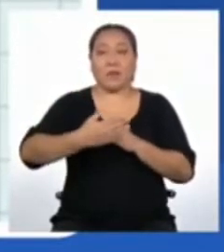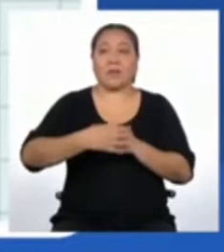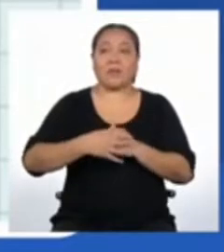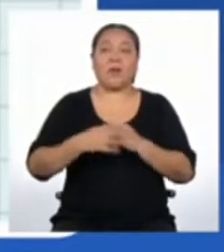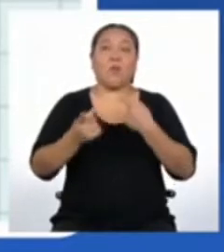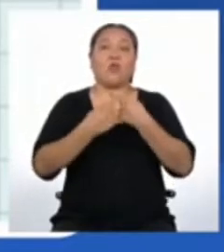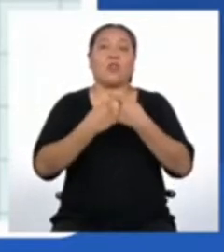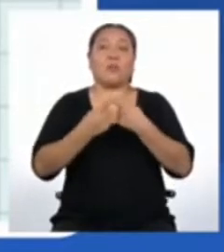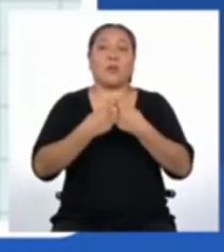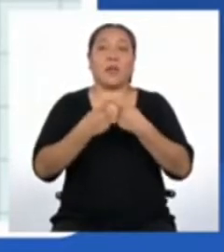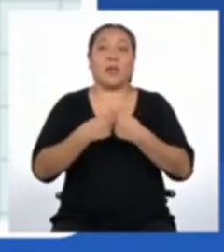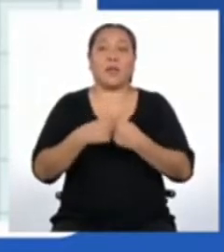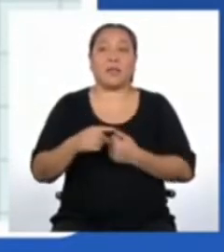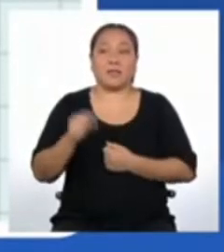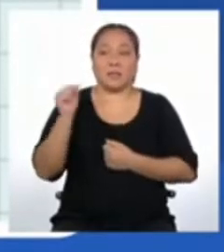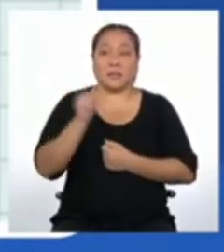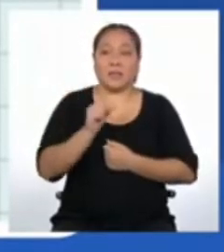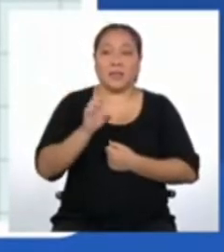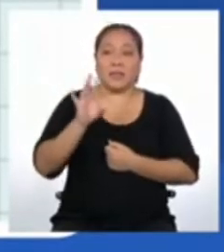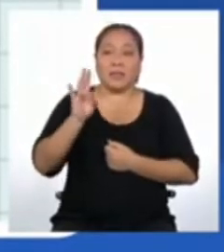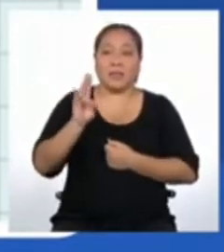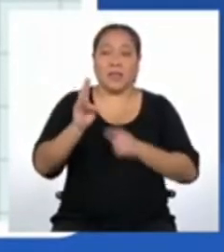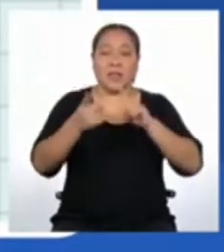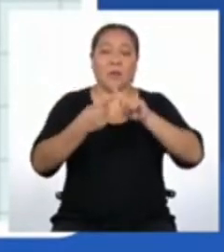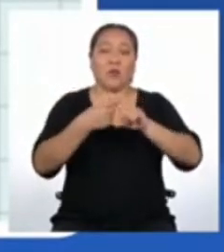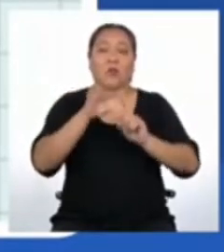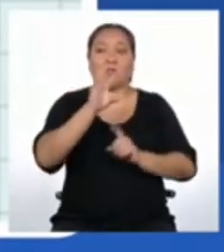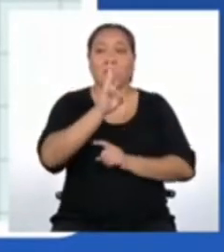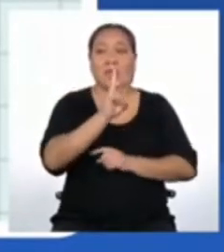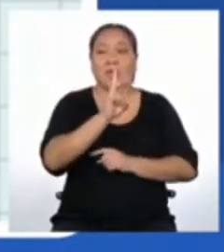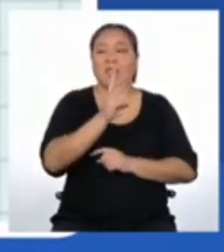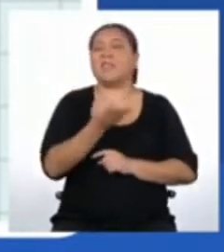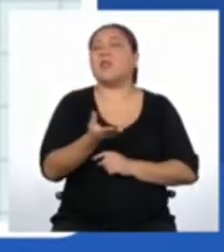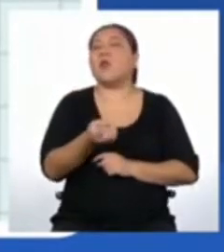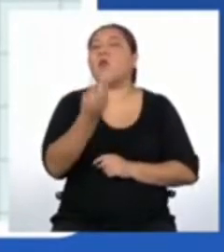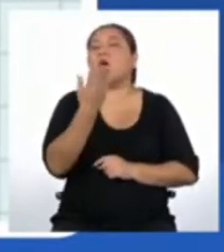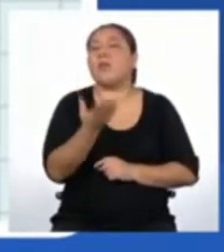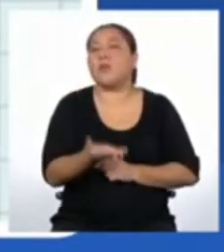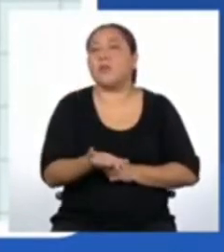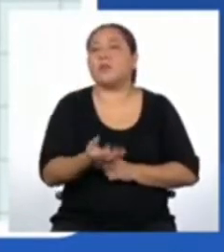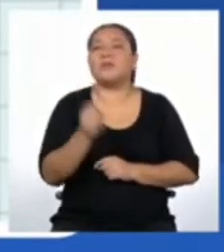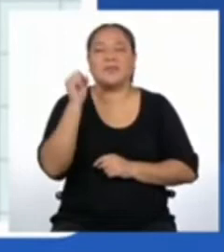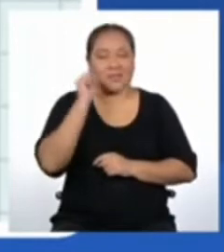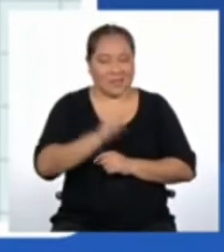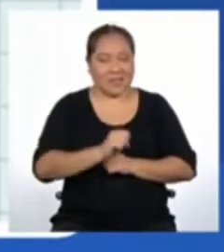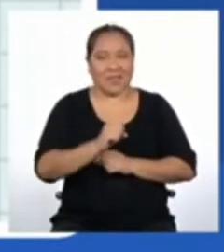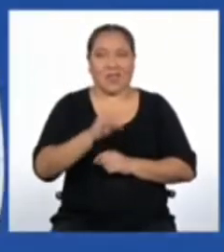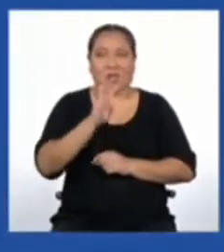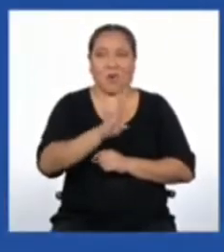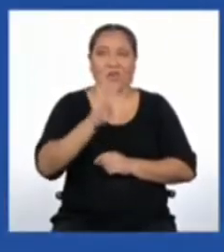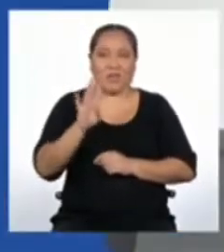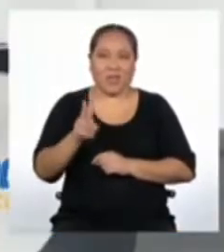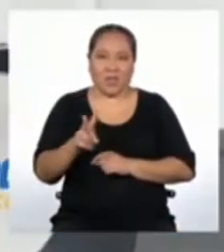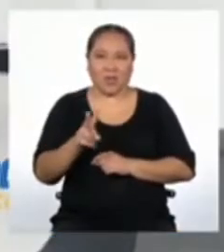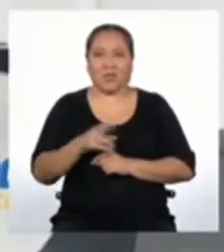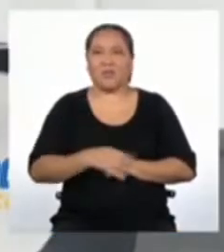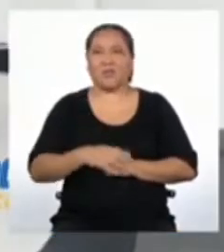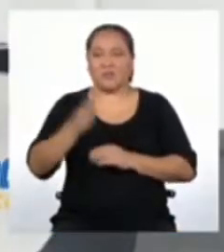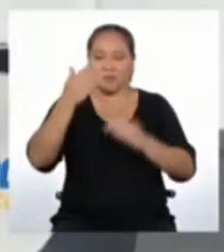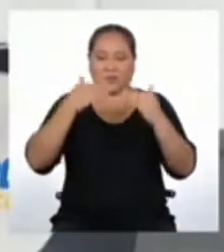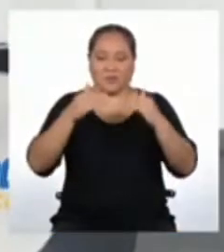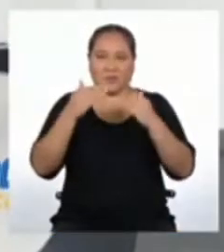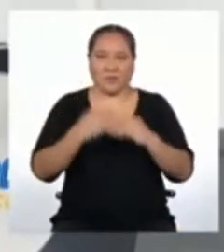es multiplicar. Si hacemos eso con 7 y 6, ¿qué número obtenemos? ¡Muy bien! 42. Y